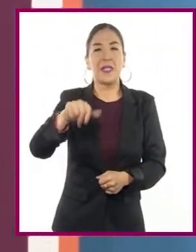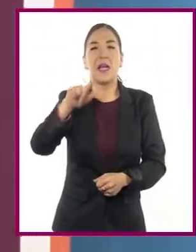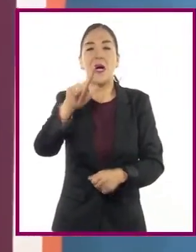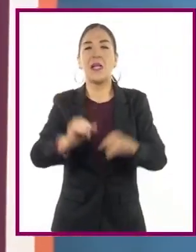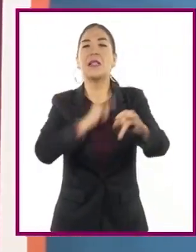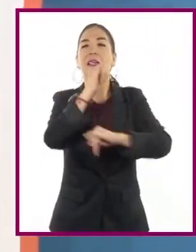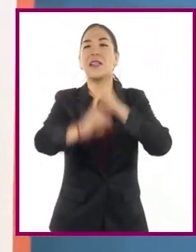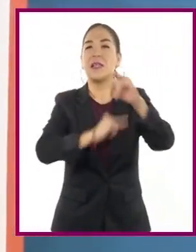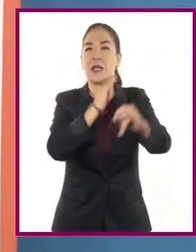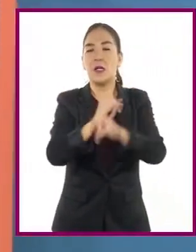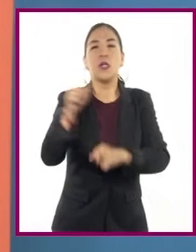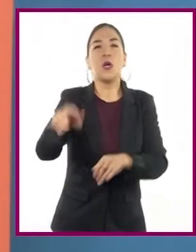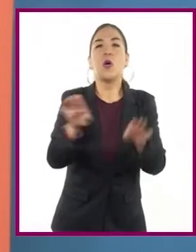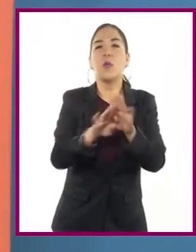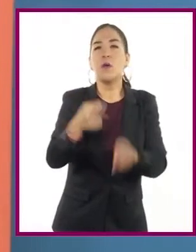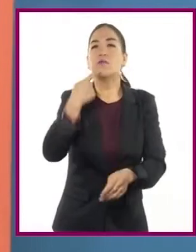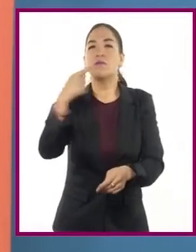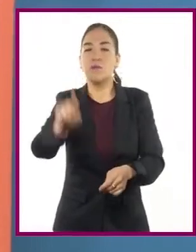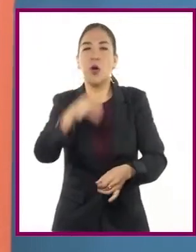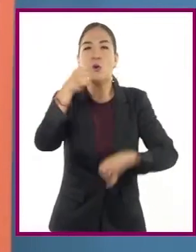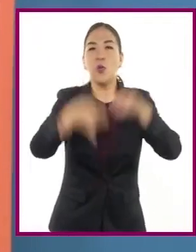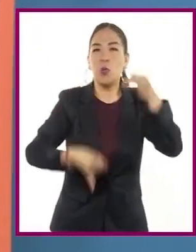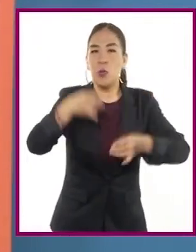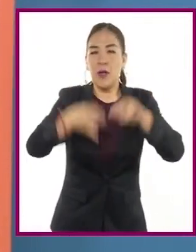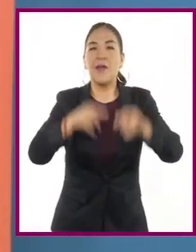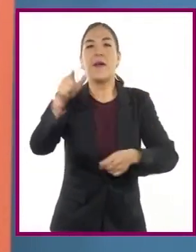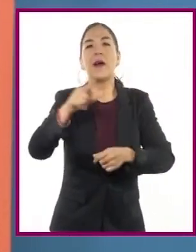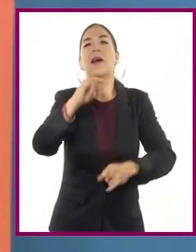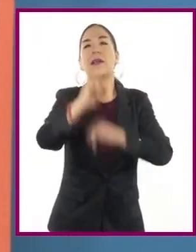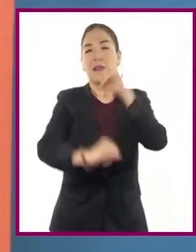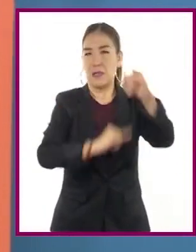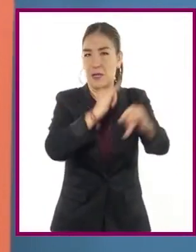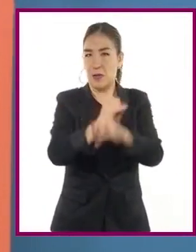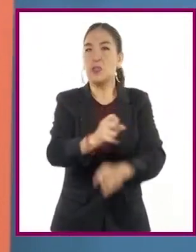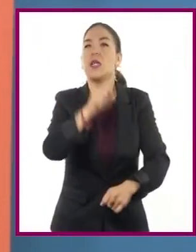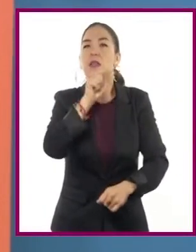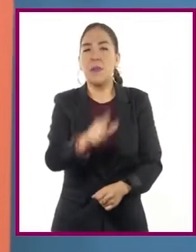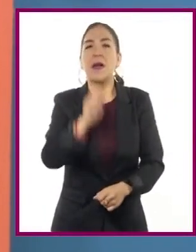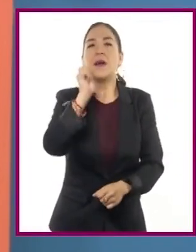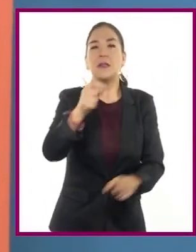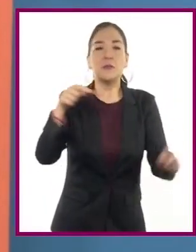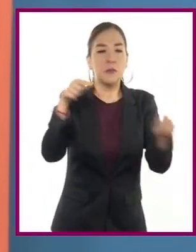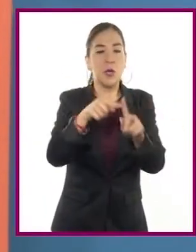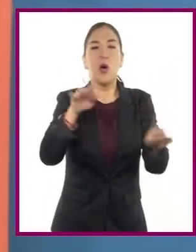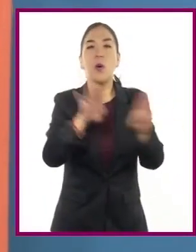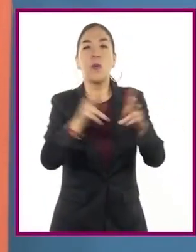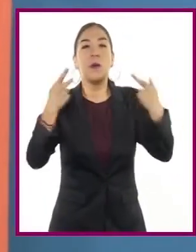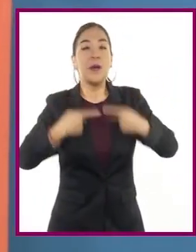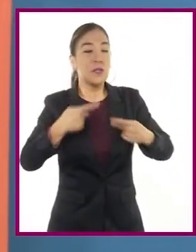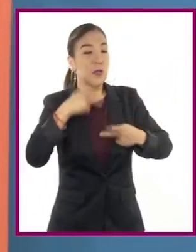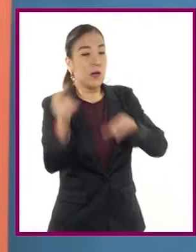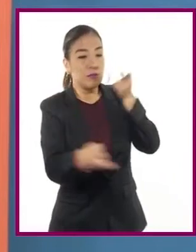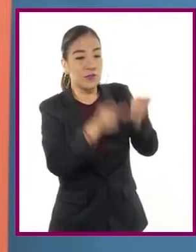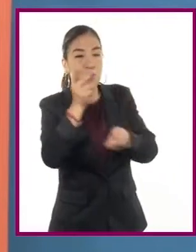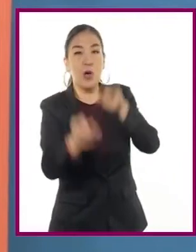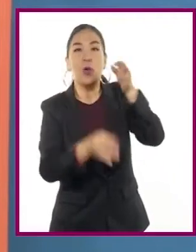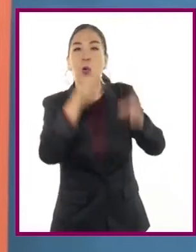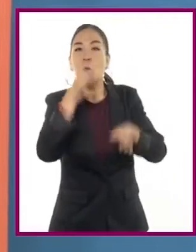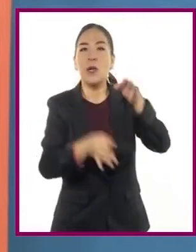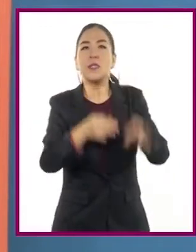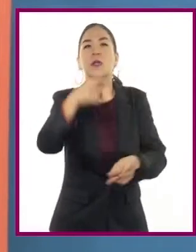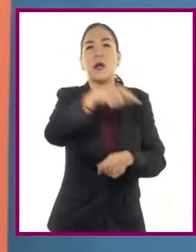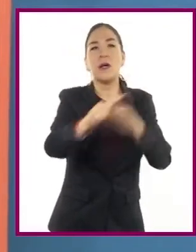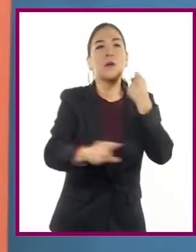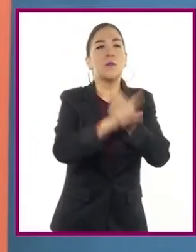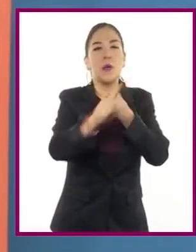tiene personalidad jurídica internacional, cuyo objetivo es enjuiciar a las personas responsables de